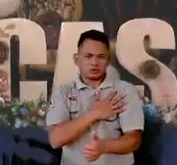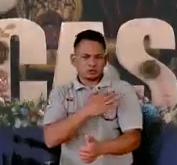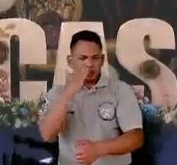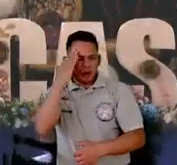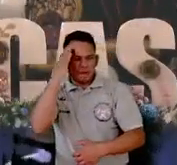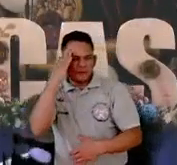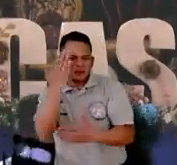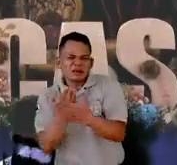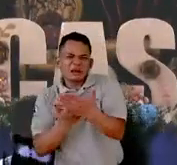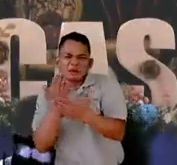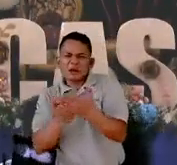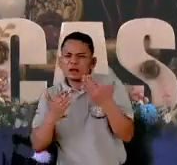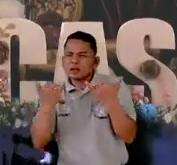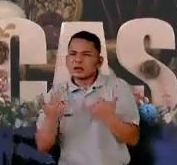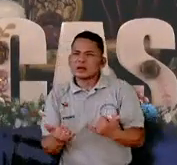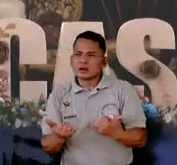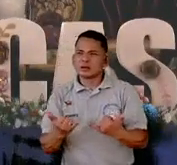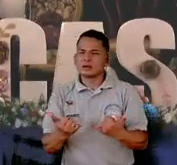en esta hora.